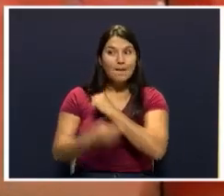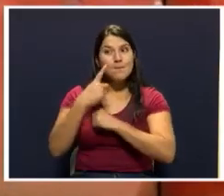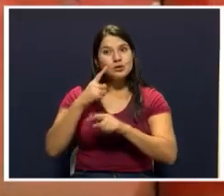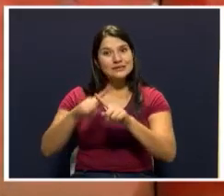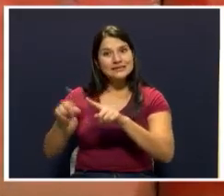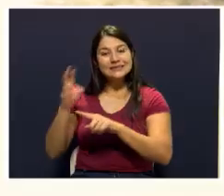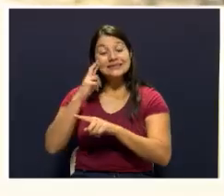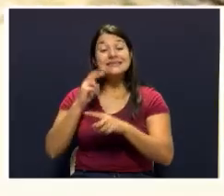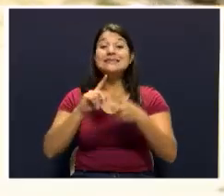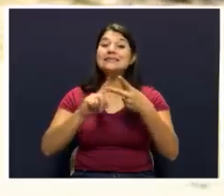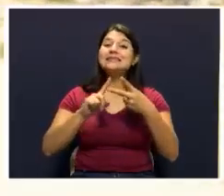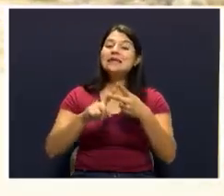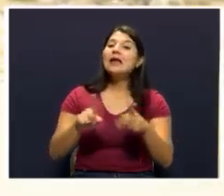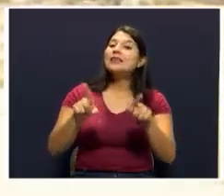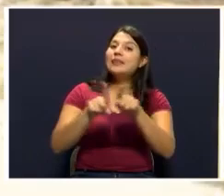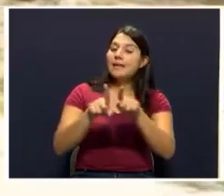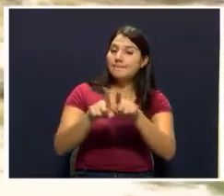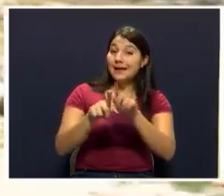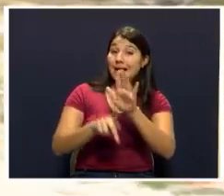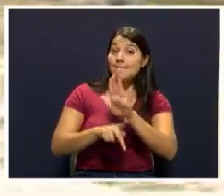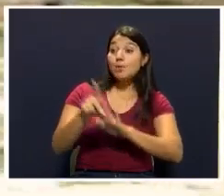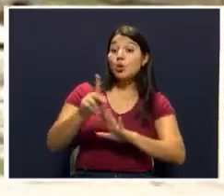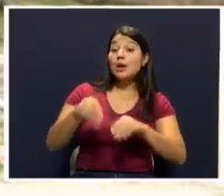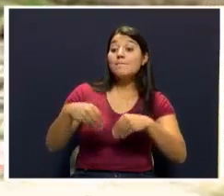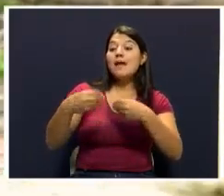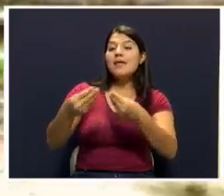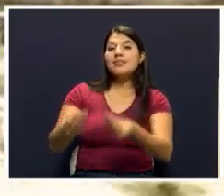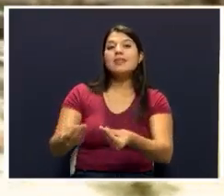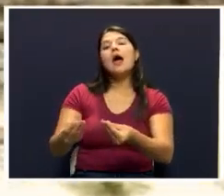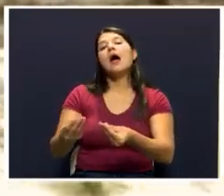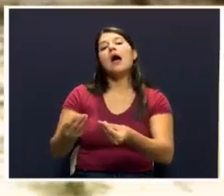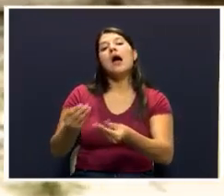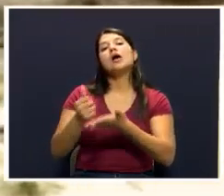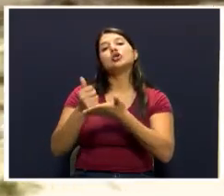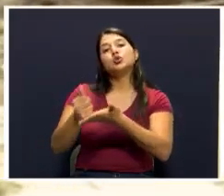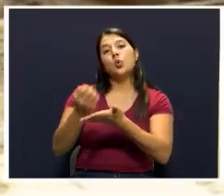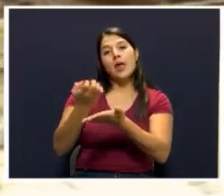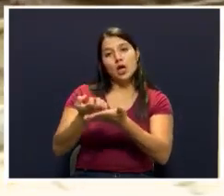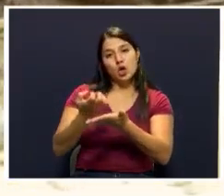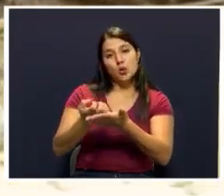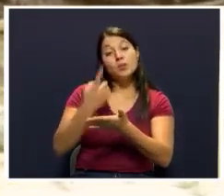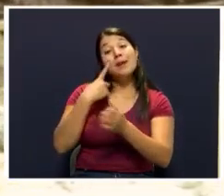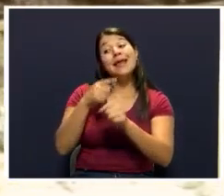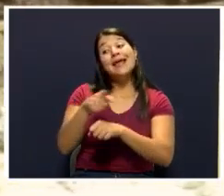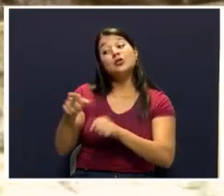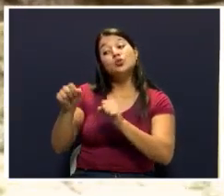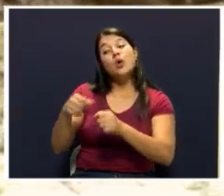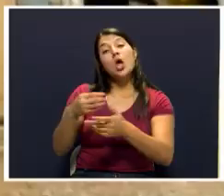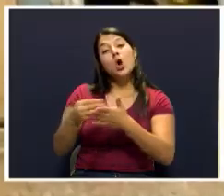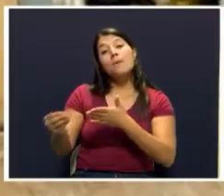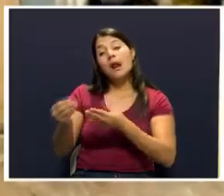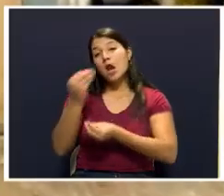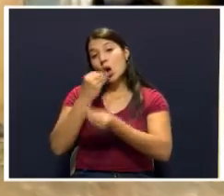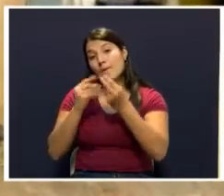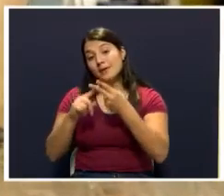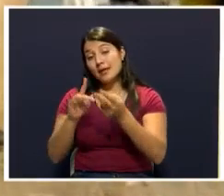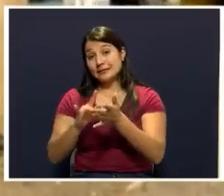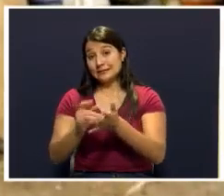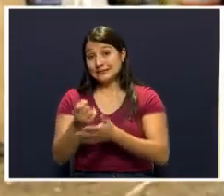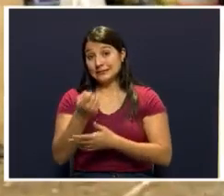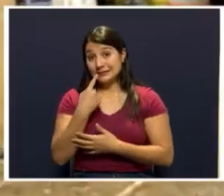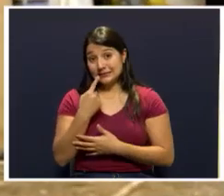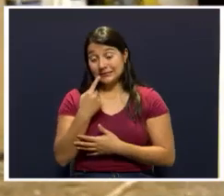este programa incluye entrega de unos bonos para comprar alimentos y medicamentos para aquellas